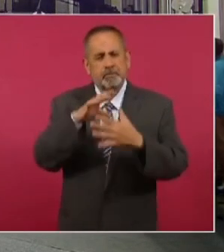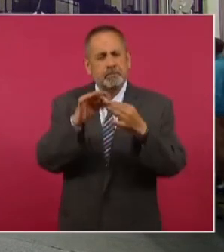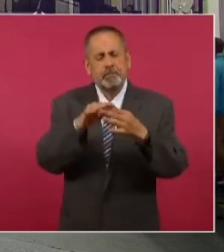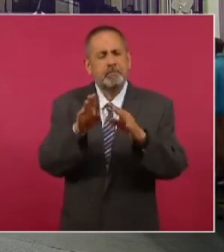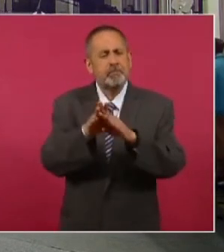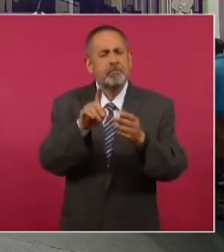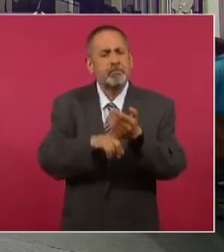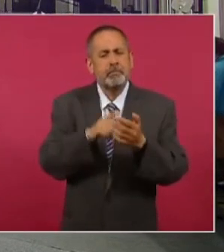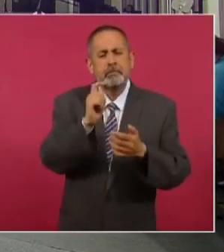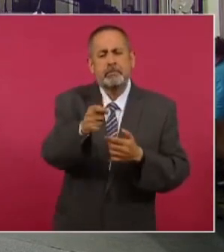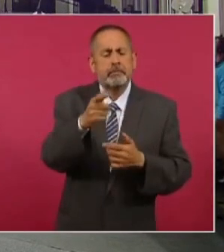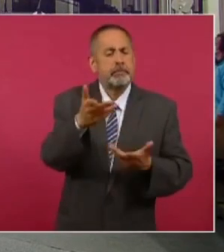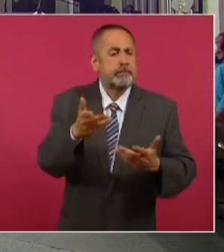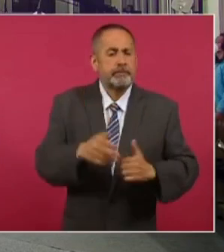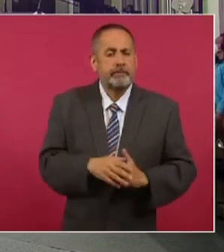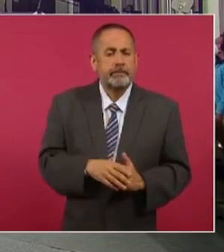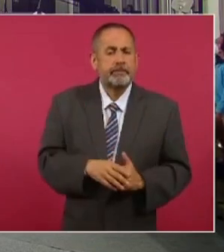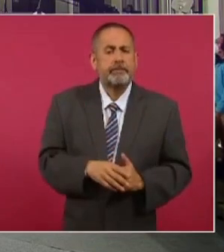relación esta